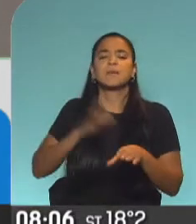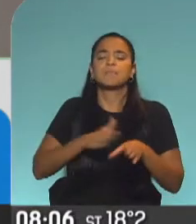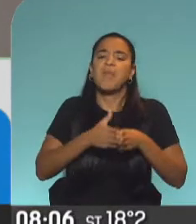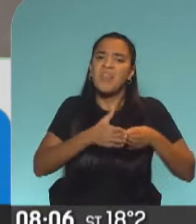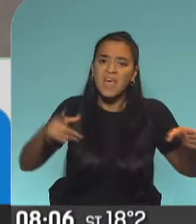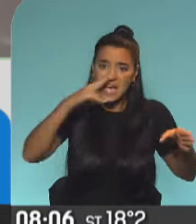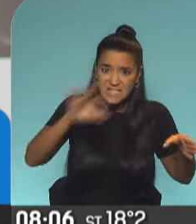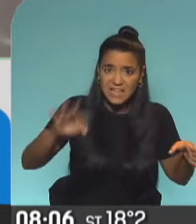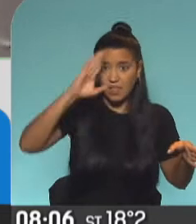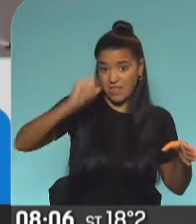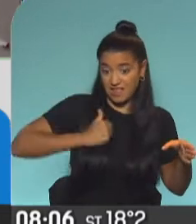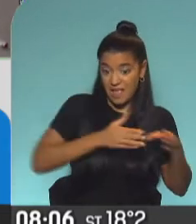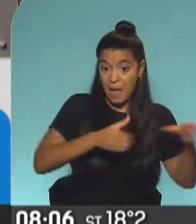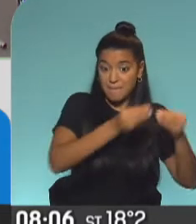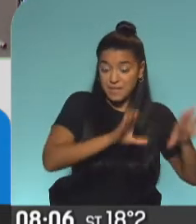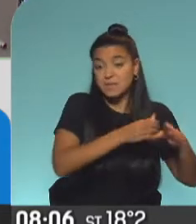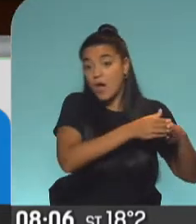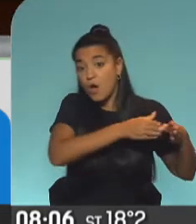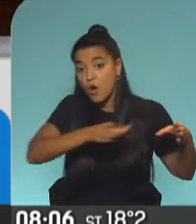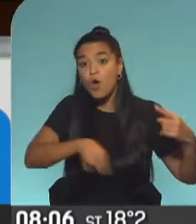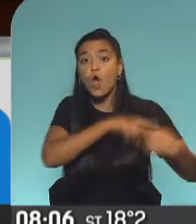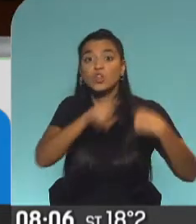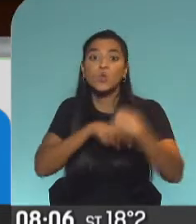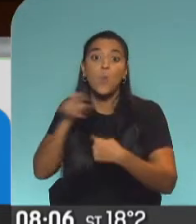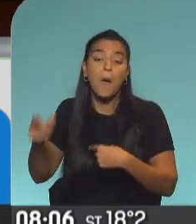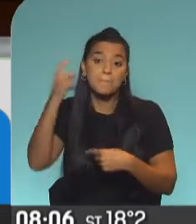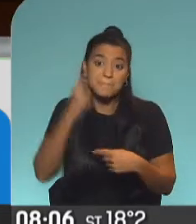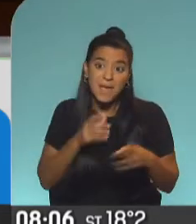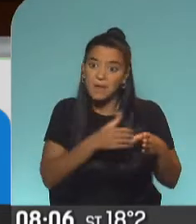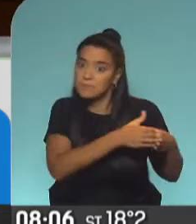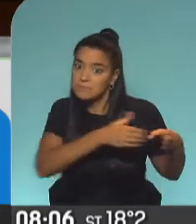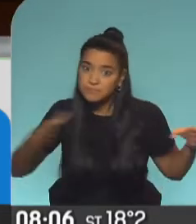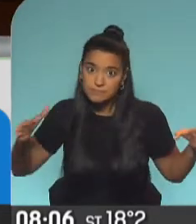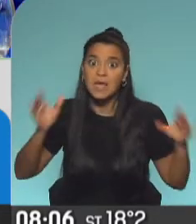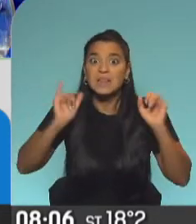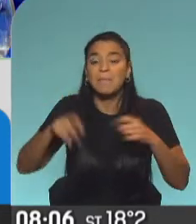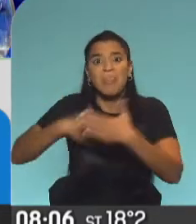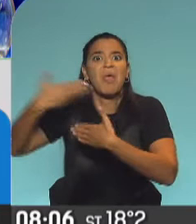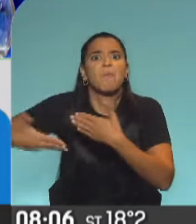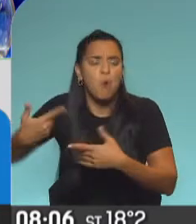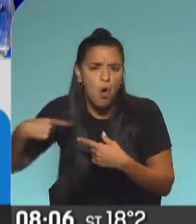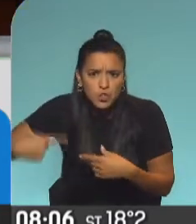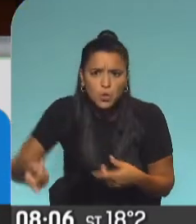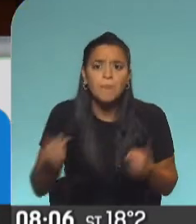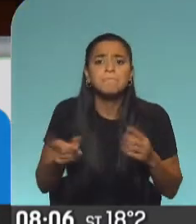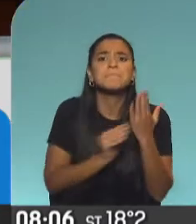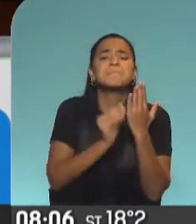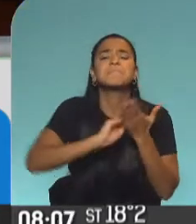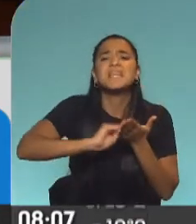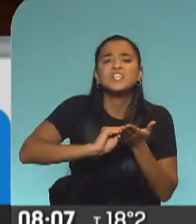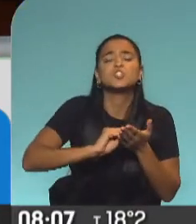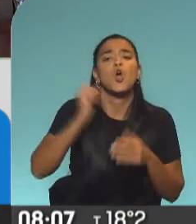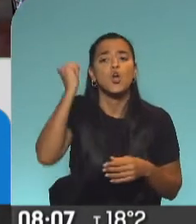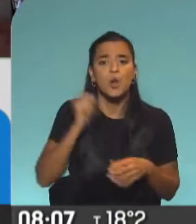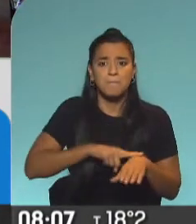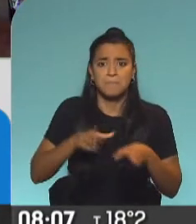dictadura, continuaron con la gestión de Carlos Saúl Menem y durante un periodo de la Alianza también. Claro, así es. De hecho, él fue ministro de Economía en la primera